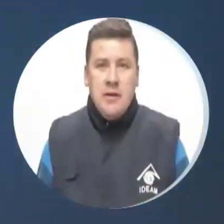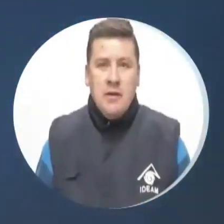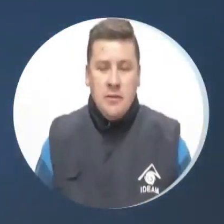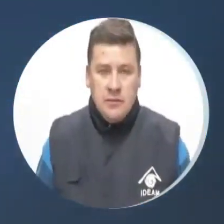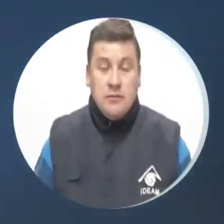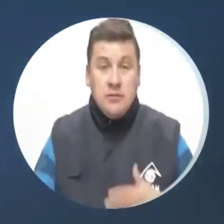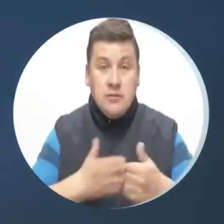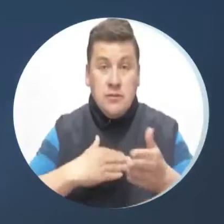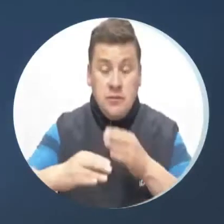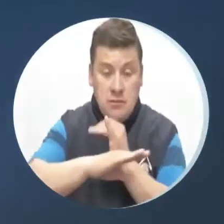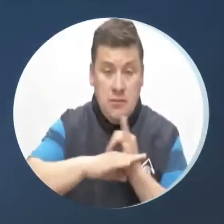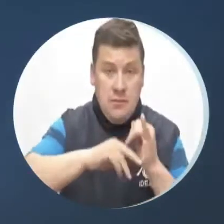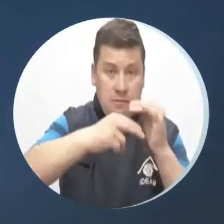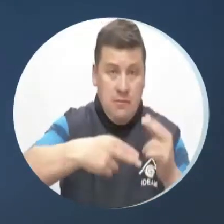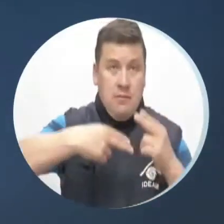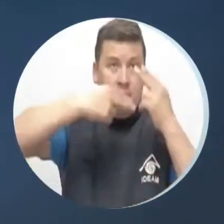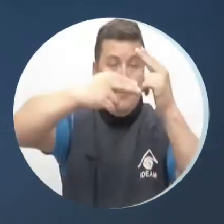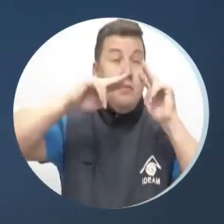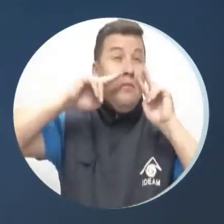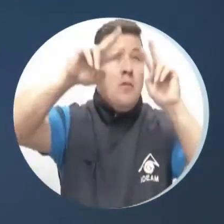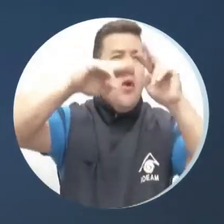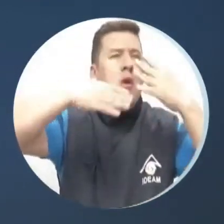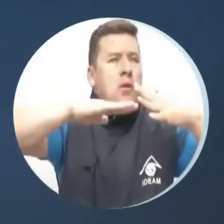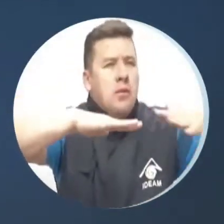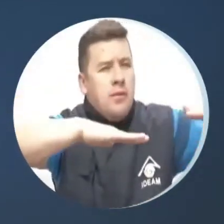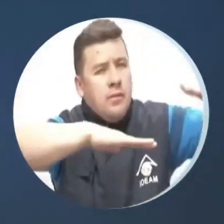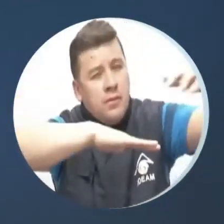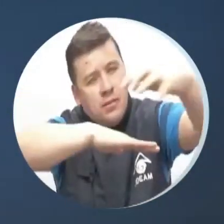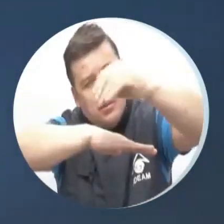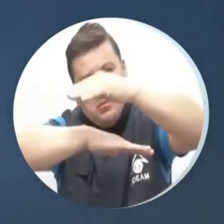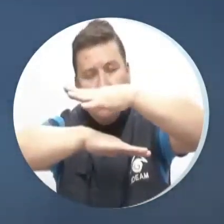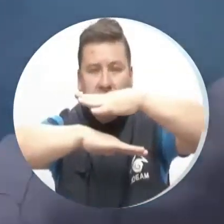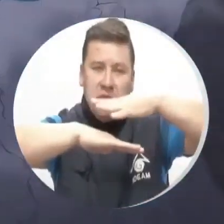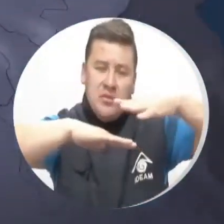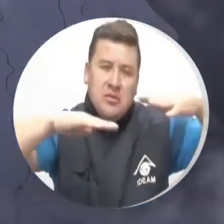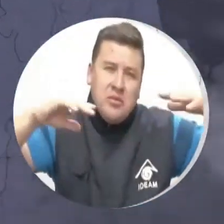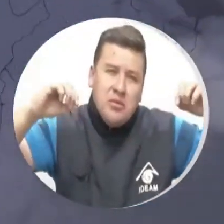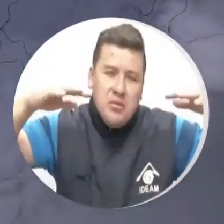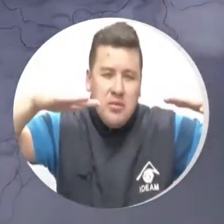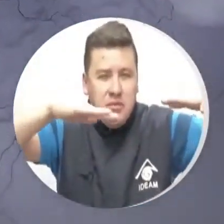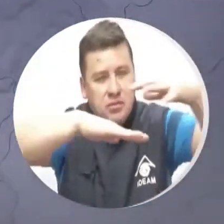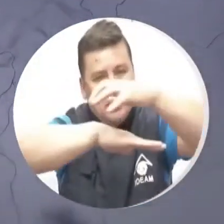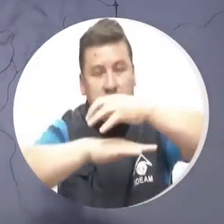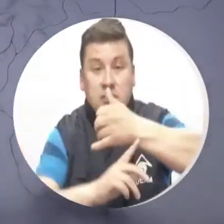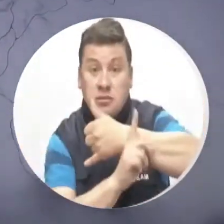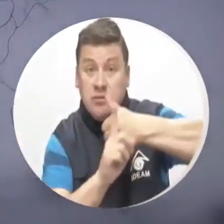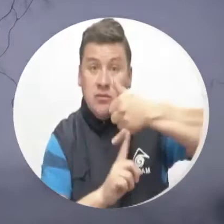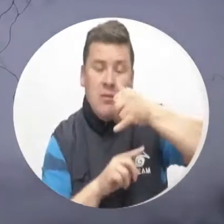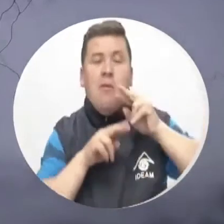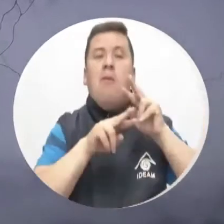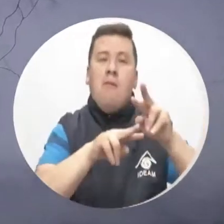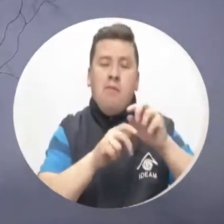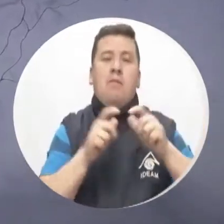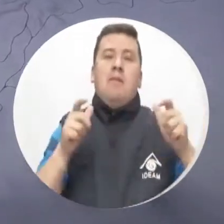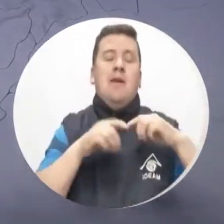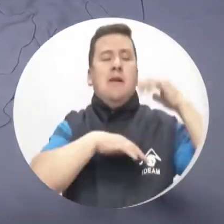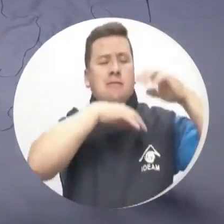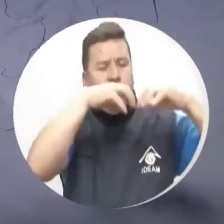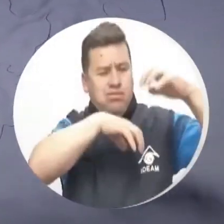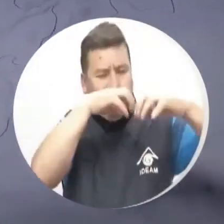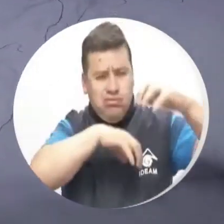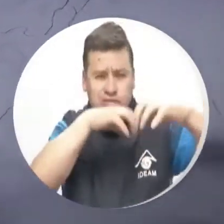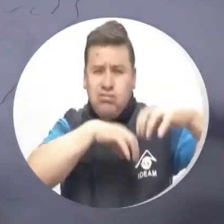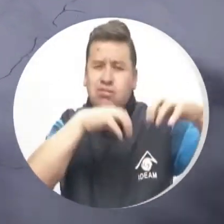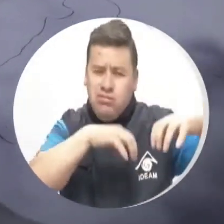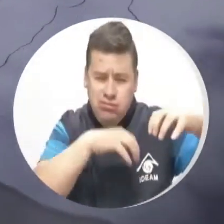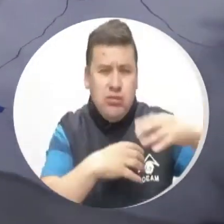Sobre San Andrés y Providencia tendremos algo de nubosidad y lluvias en algunos sectores. Comenzando la noche en el litoral pacífico se espera mayor